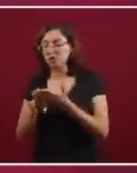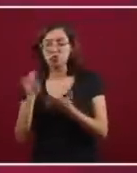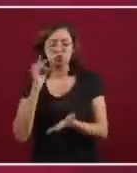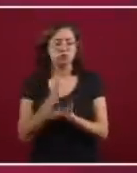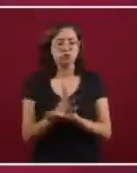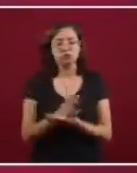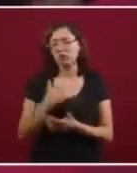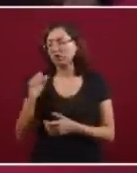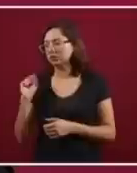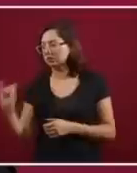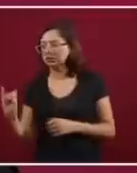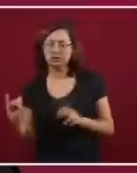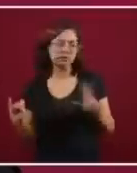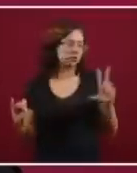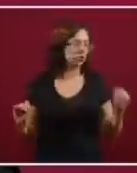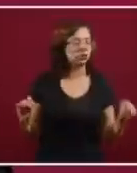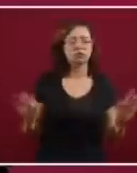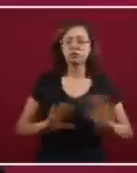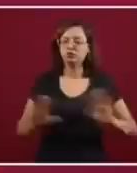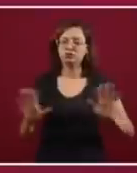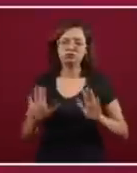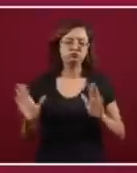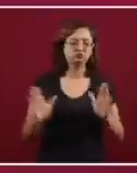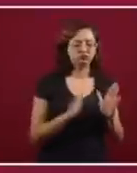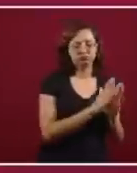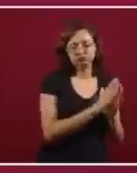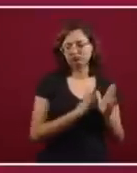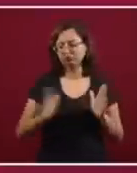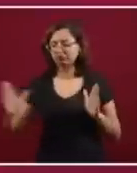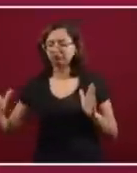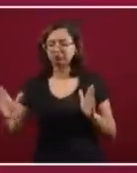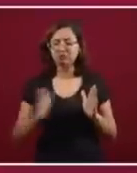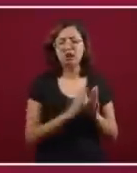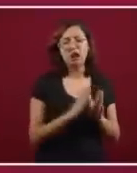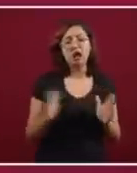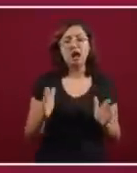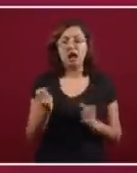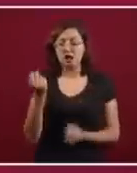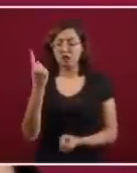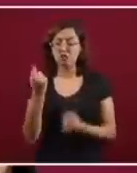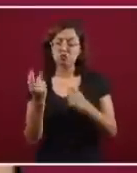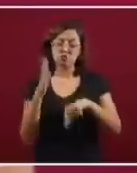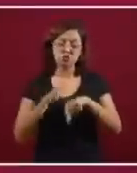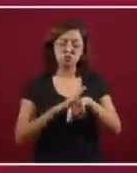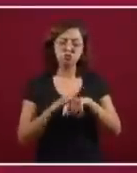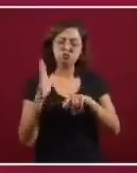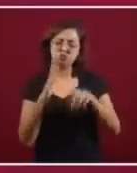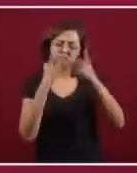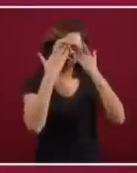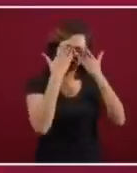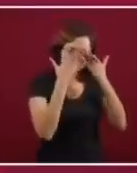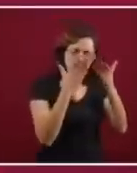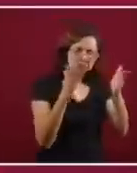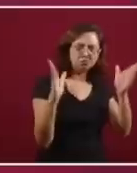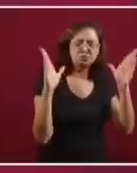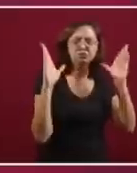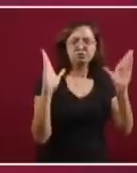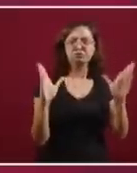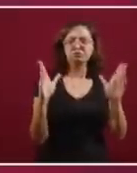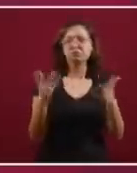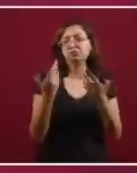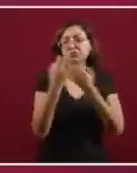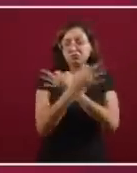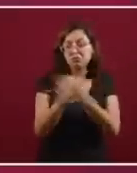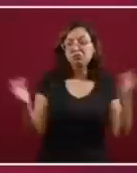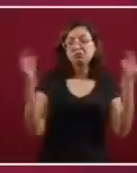es un espectro pero a ver quién esté más cargado a la perspectiva liberal y le resultará incómodo que digamos